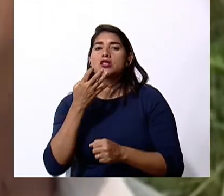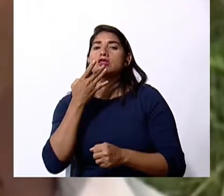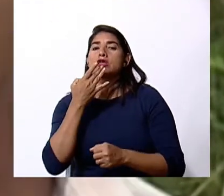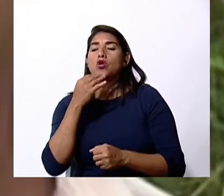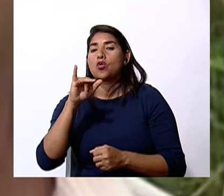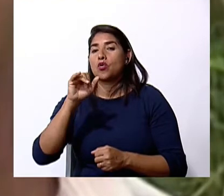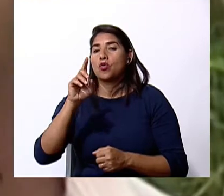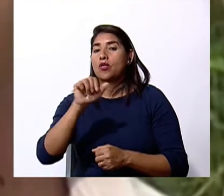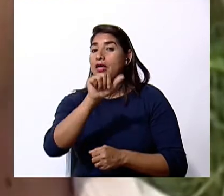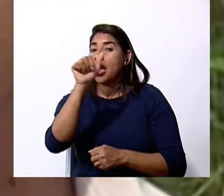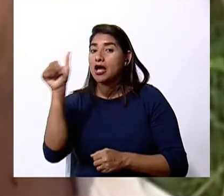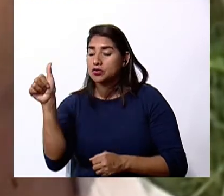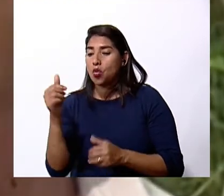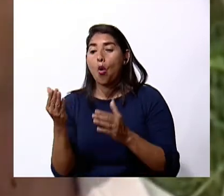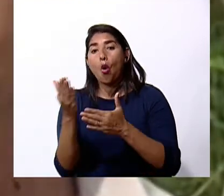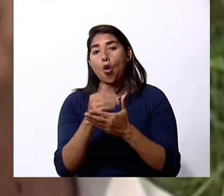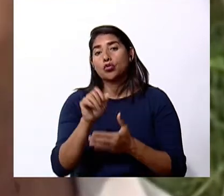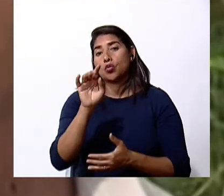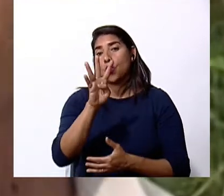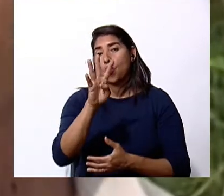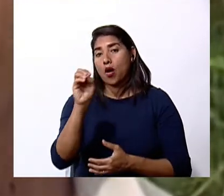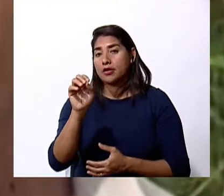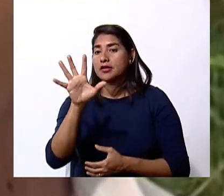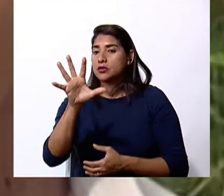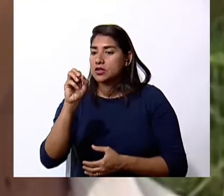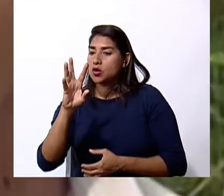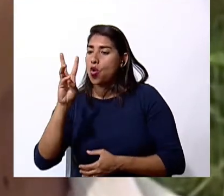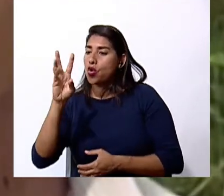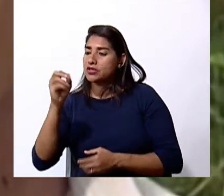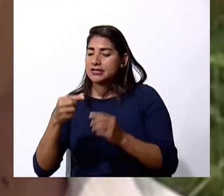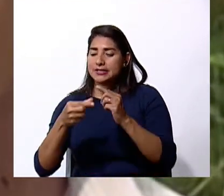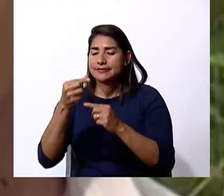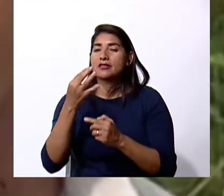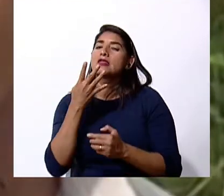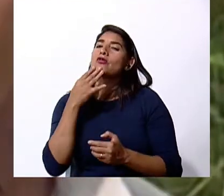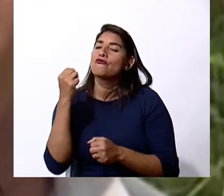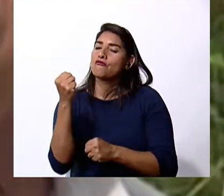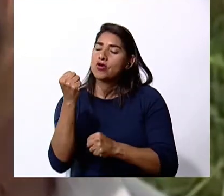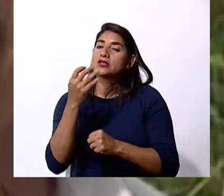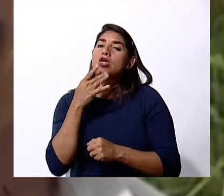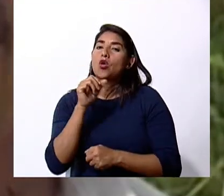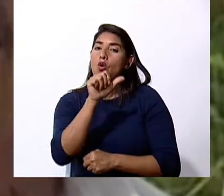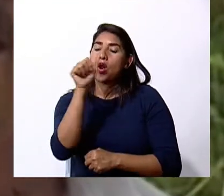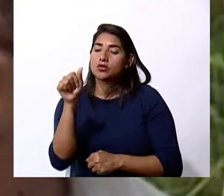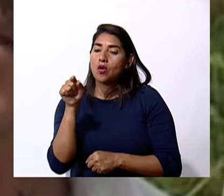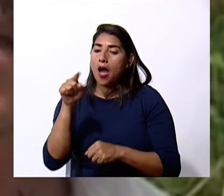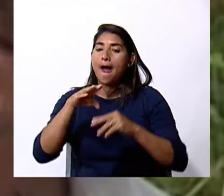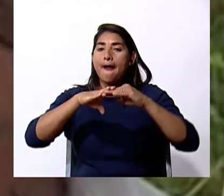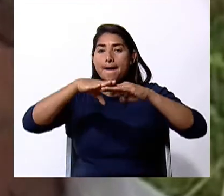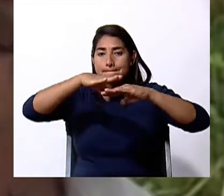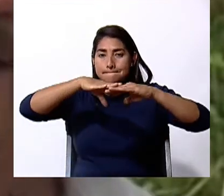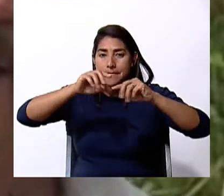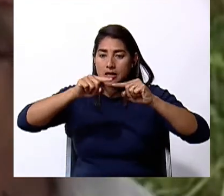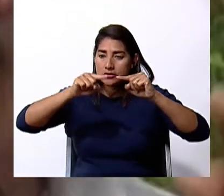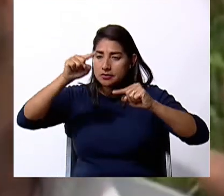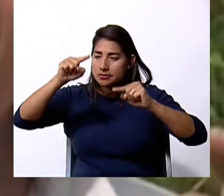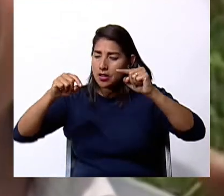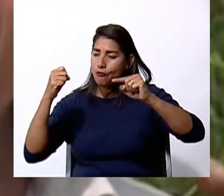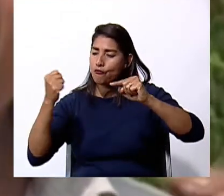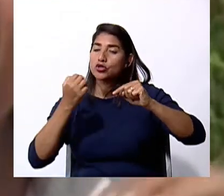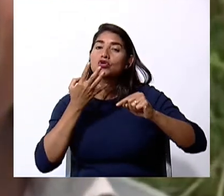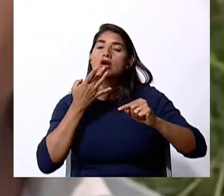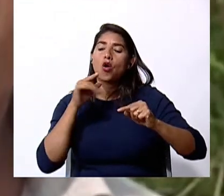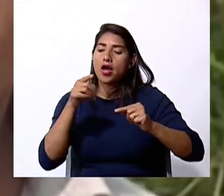que sale de 40, 45, 50 y hasta de 60 grados de índigo. Entonces, en base al grado de índigo, así es la